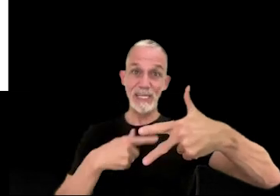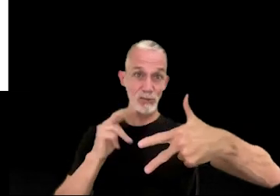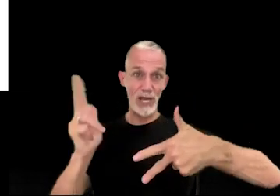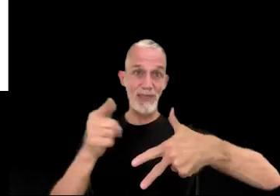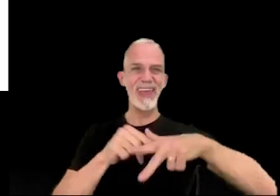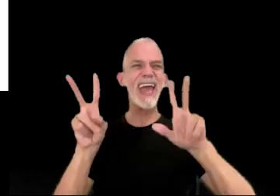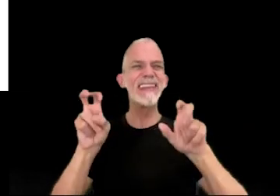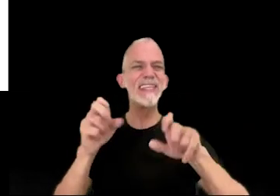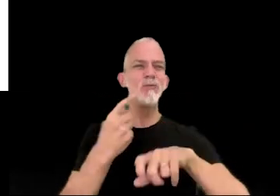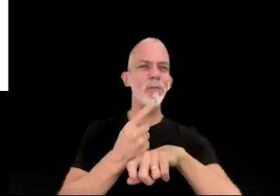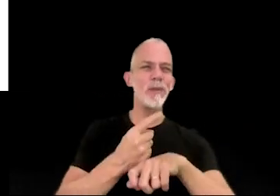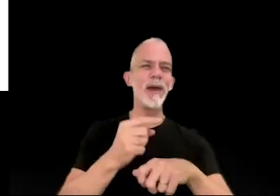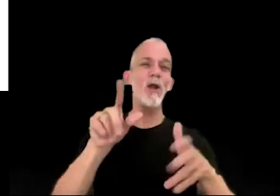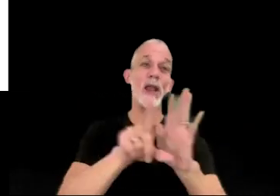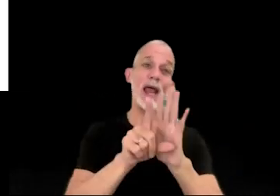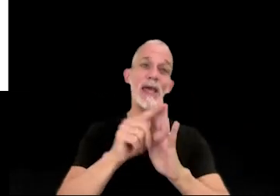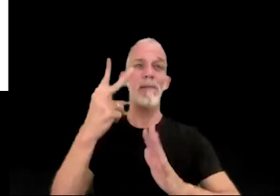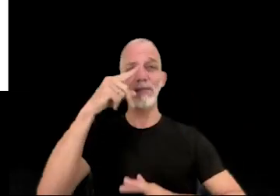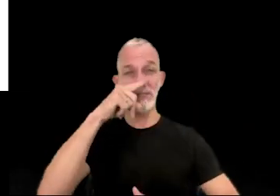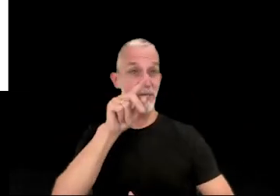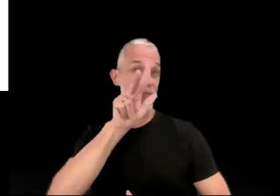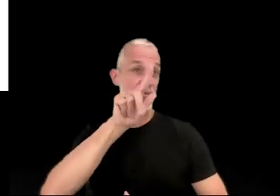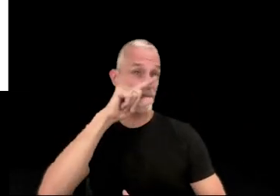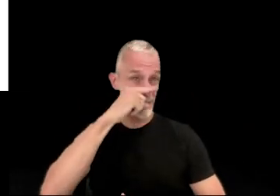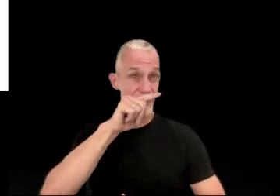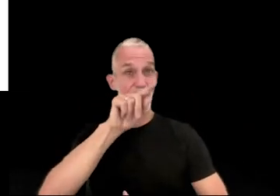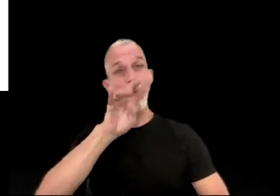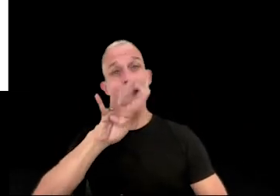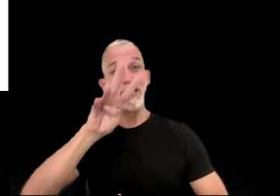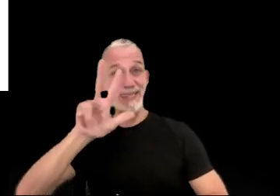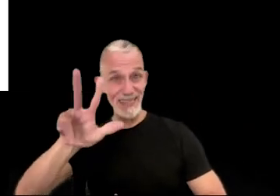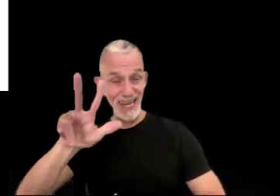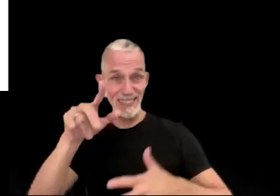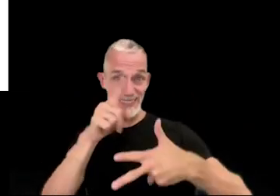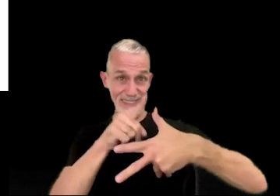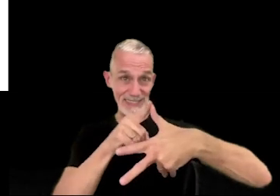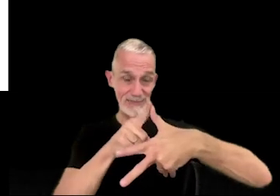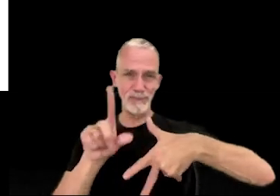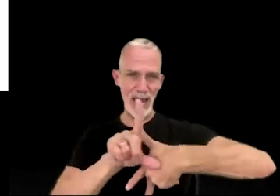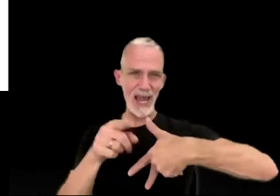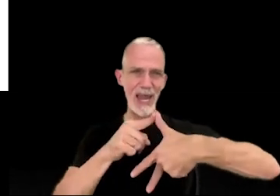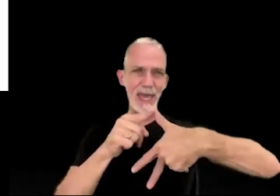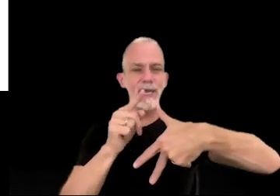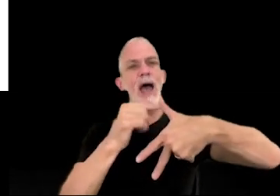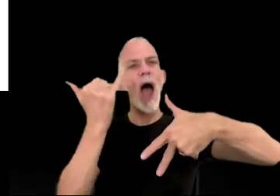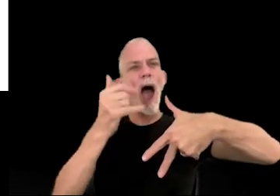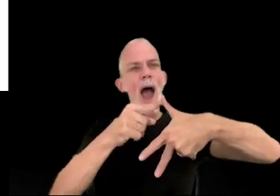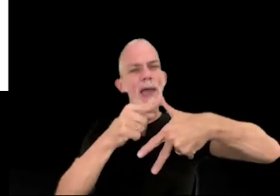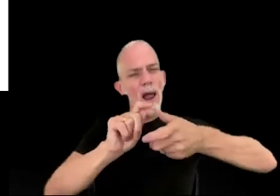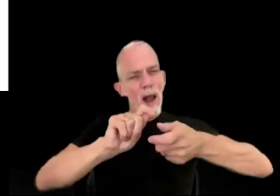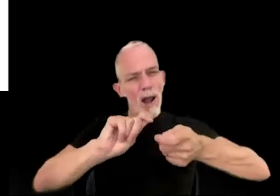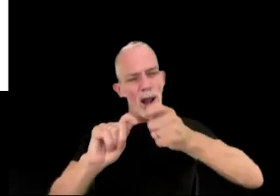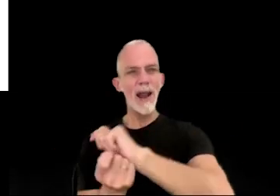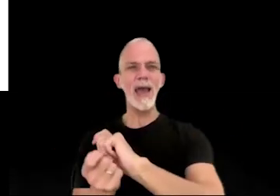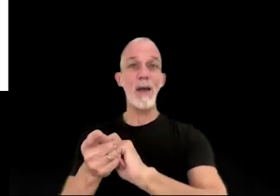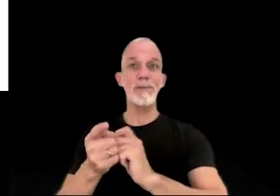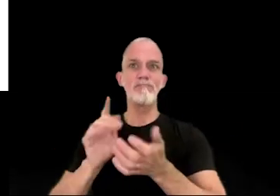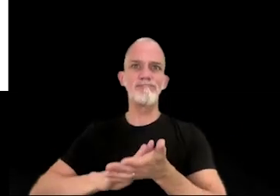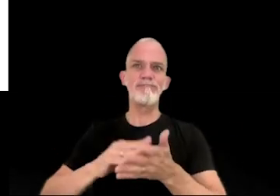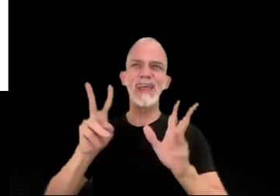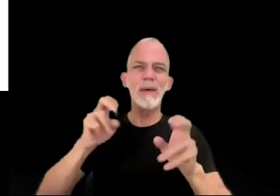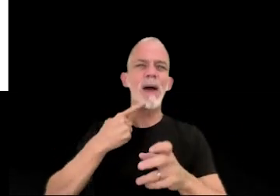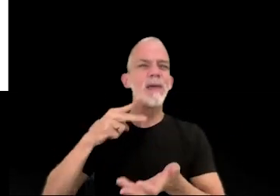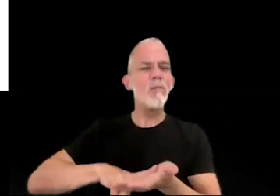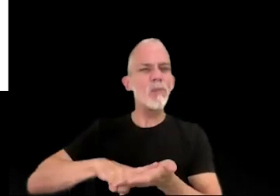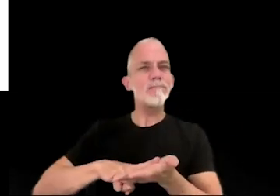primero de la ley 27743. Esta ley trae varias modificaciones en materia fiscal,